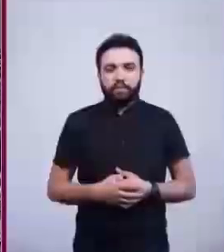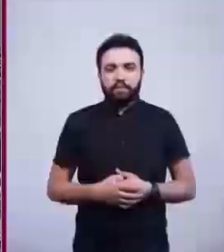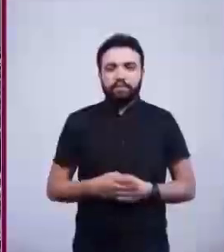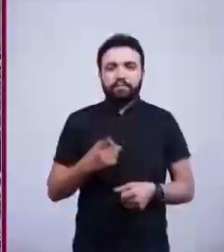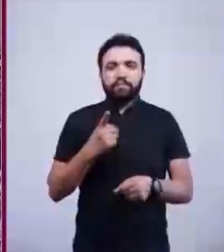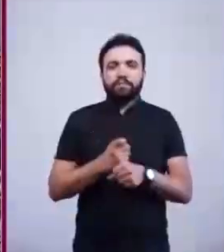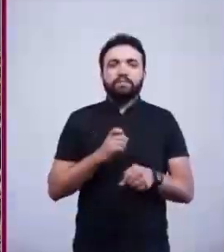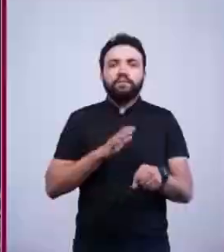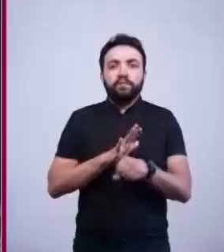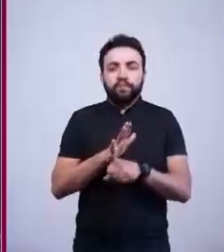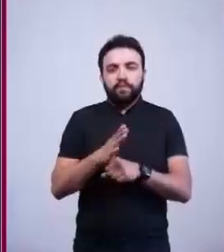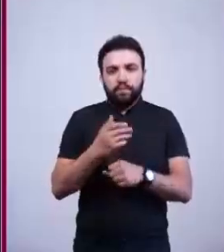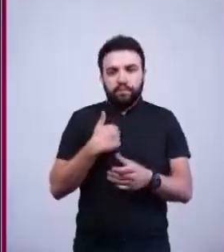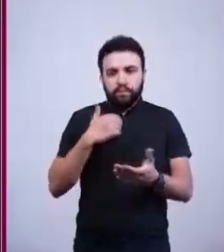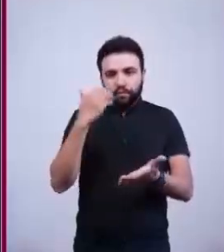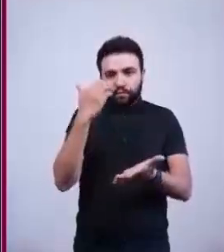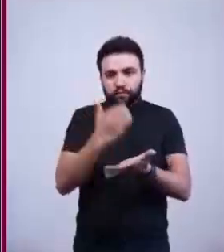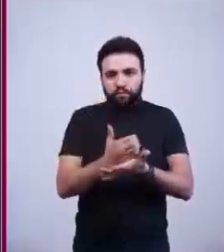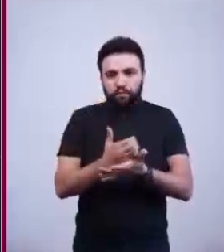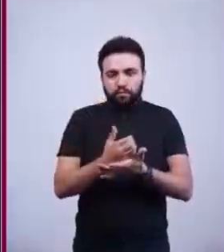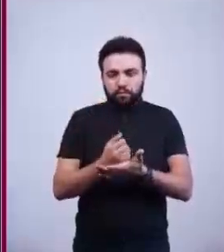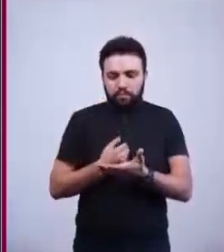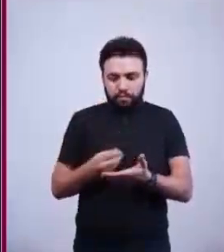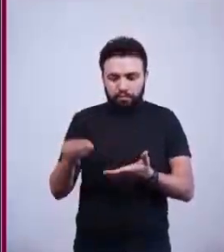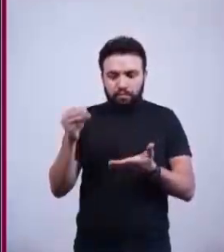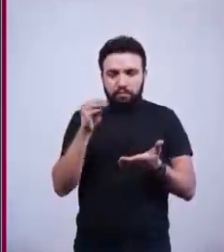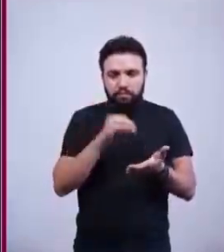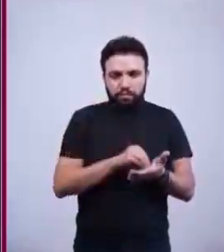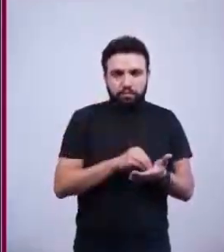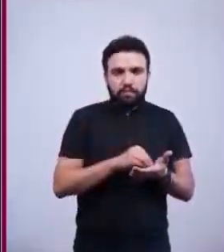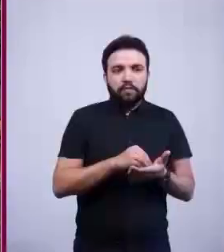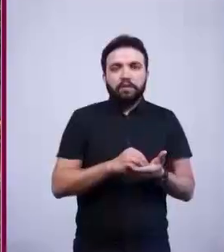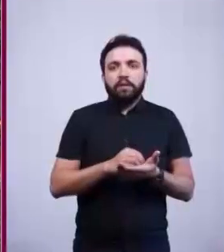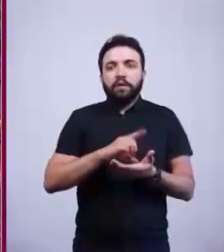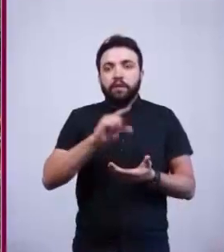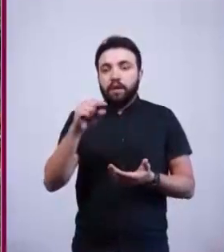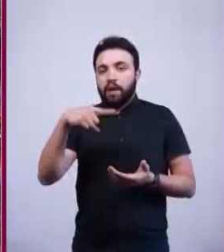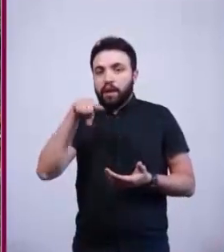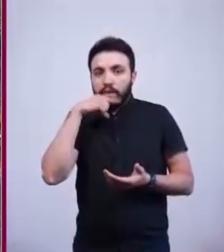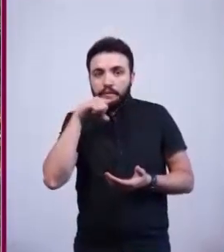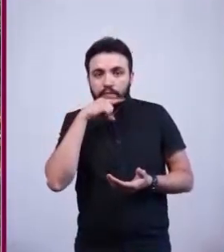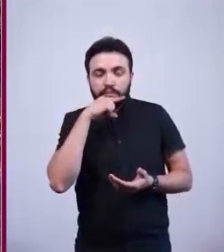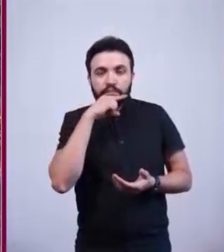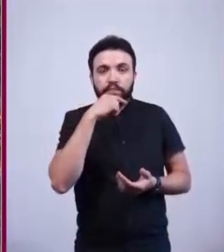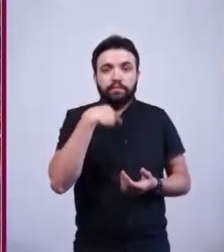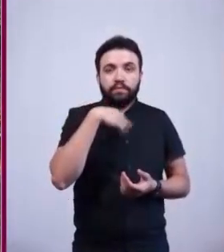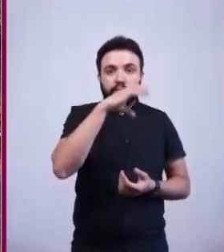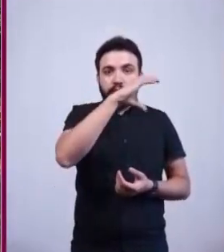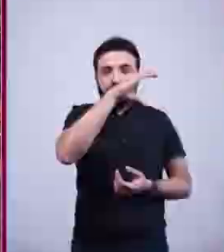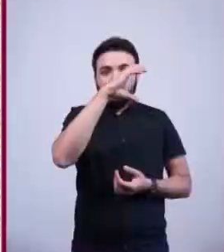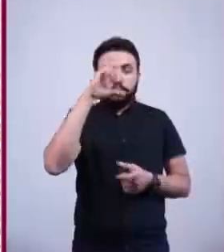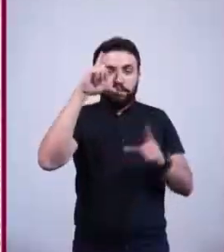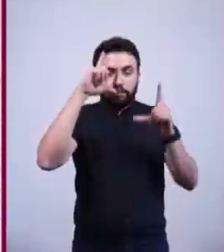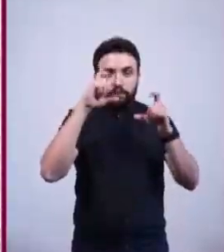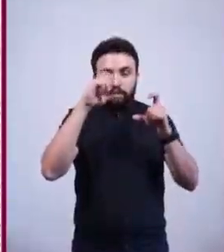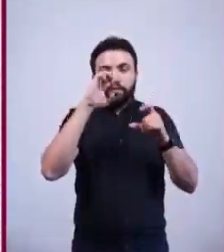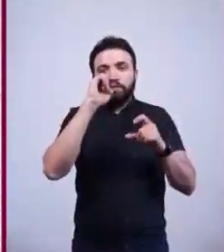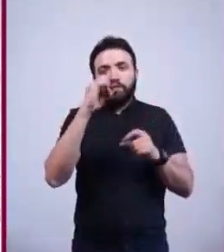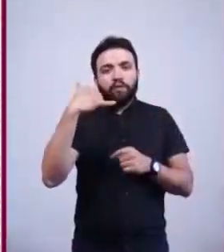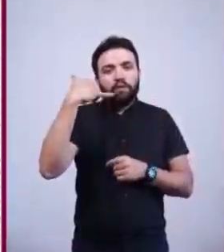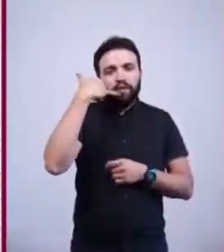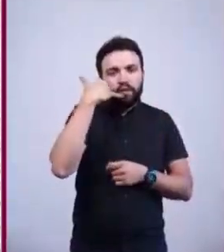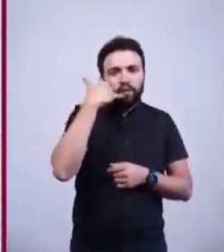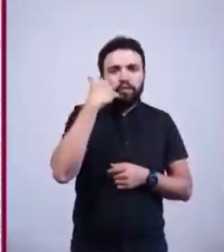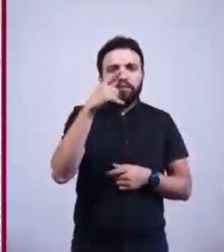Lo primero es tomar un cuaderno, lápiz y tu cámara o celular. Salir a la calle a caminar